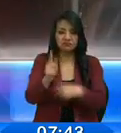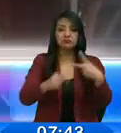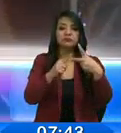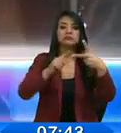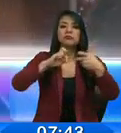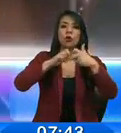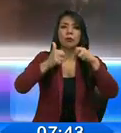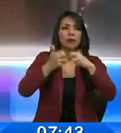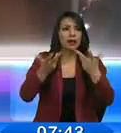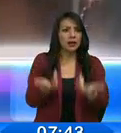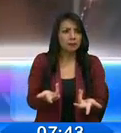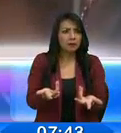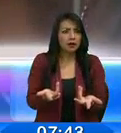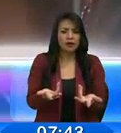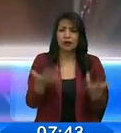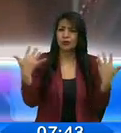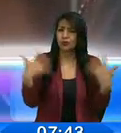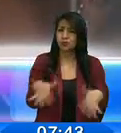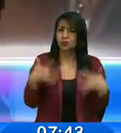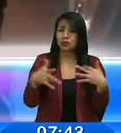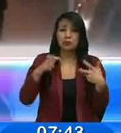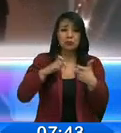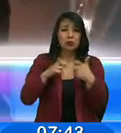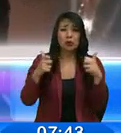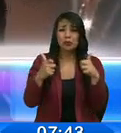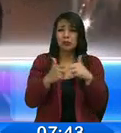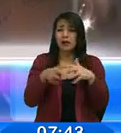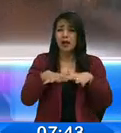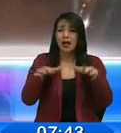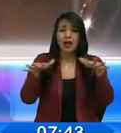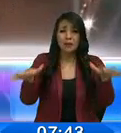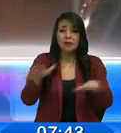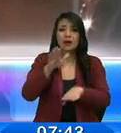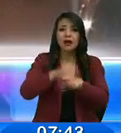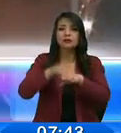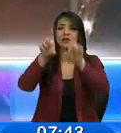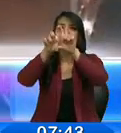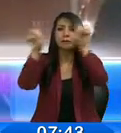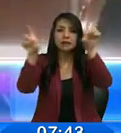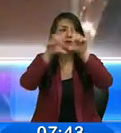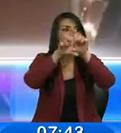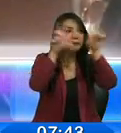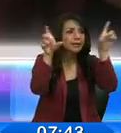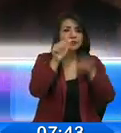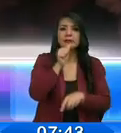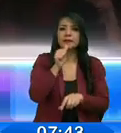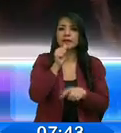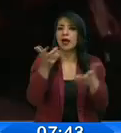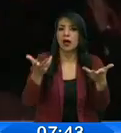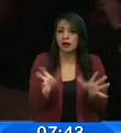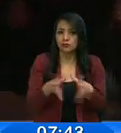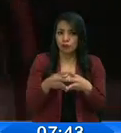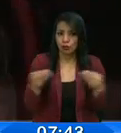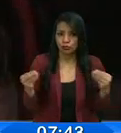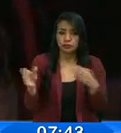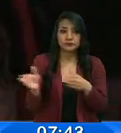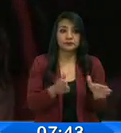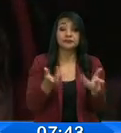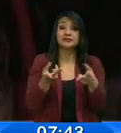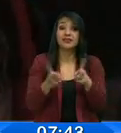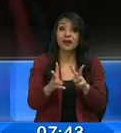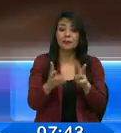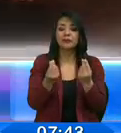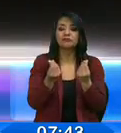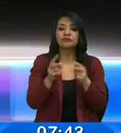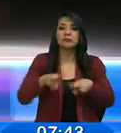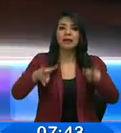problema de este fenómeno que está viniendo por las privatizaciones de los sectores estratégicos. El precio de la leche fue uno